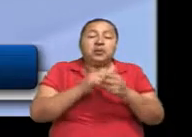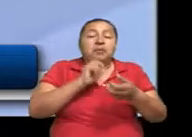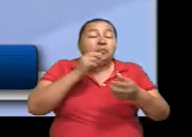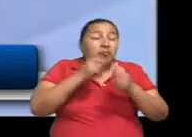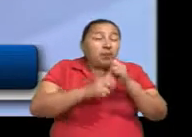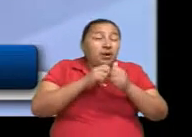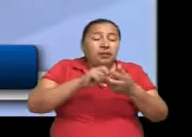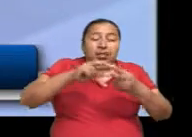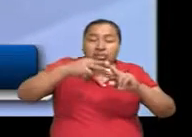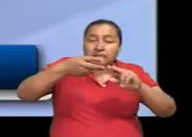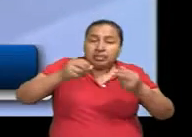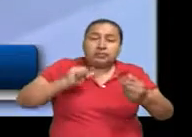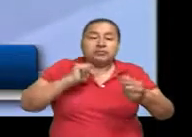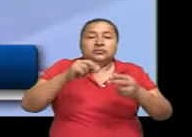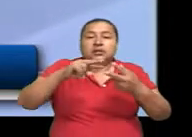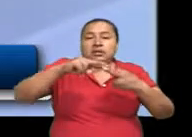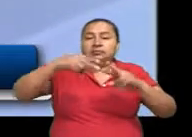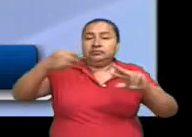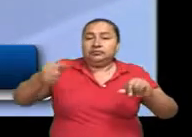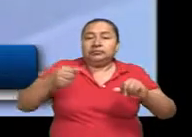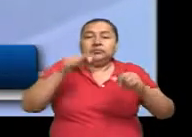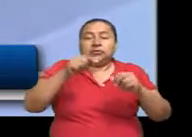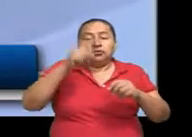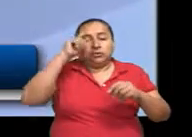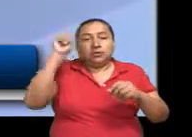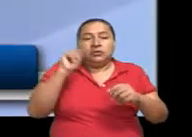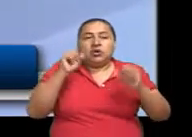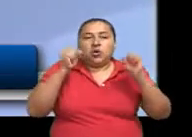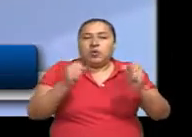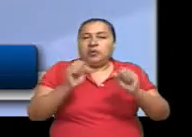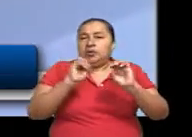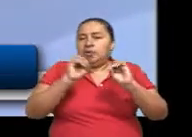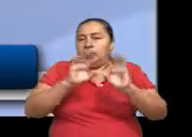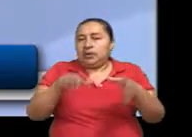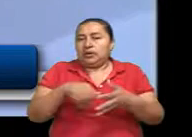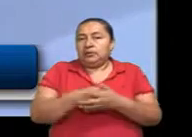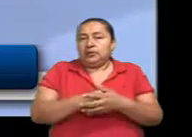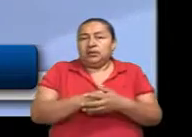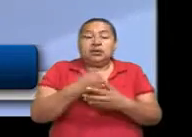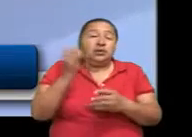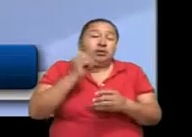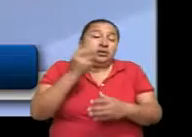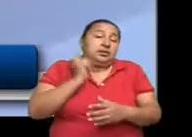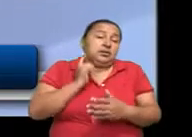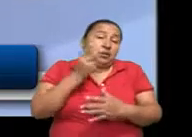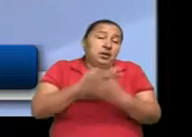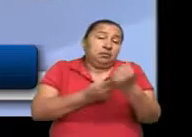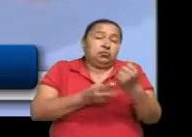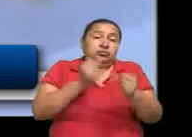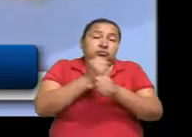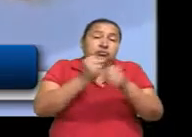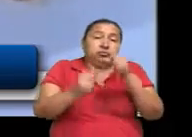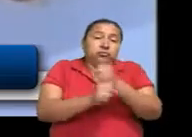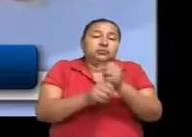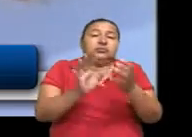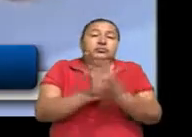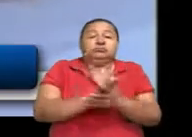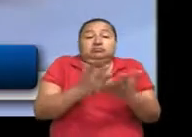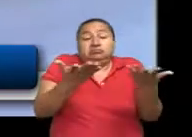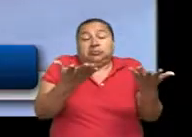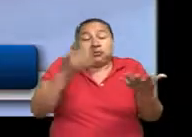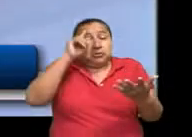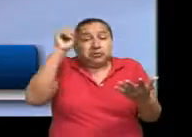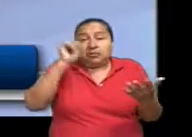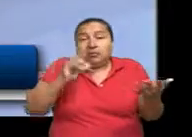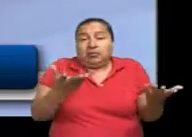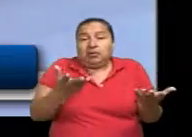malformaciones a nivel de genitales. No sé si es varón, si es mujer. Ya que tienen los ambos sexos. ¿Ya? Entonces,